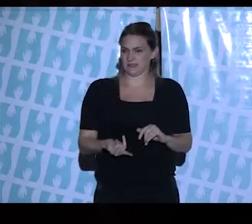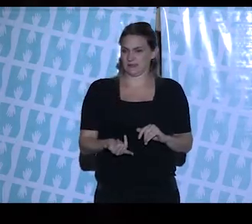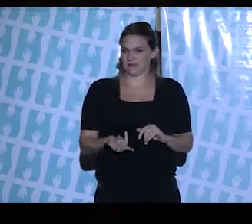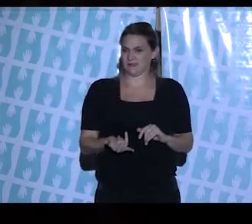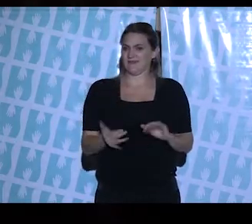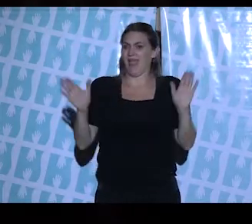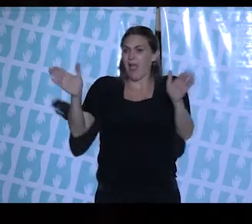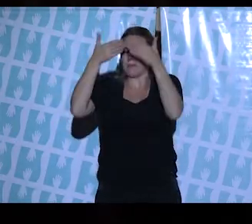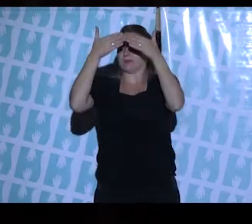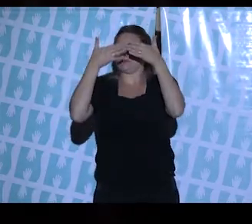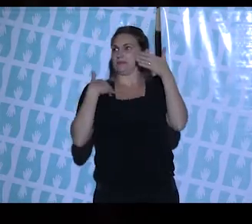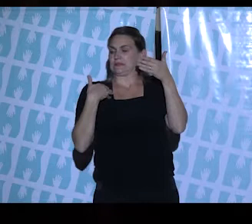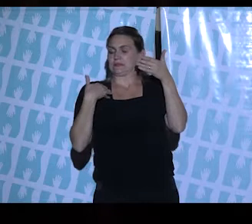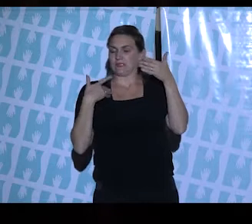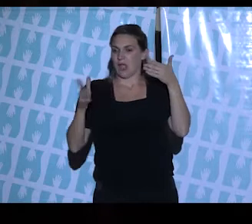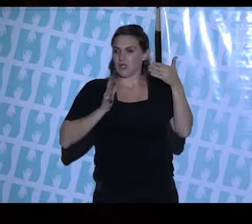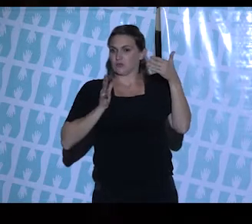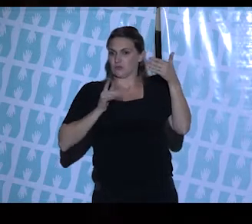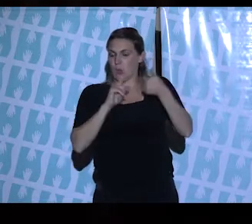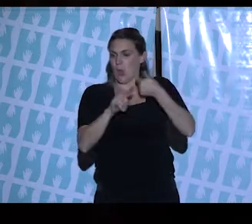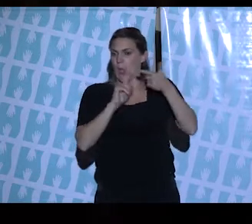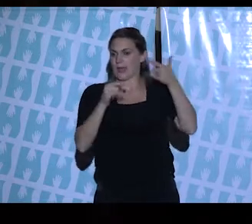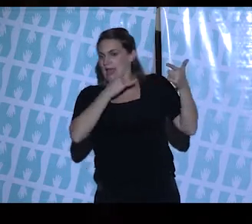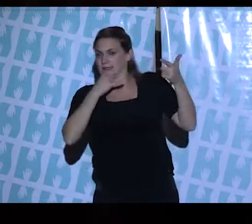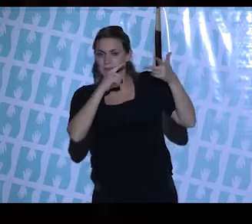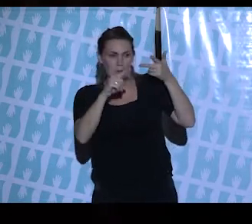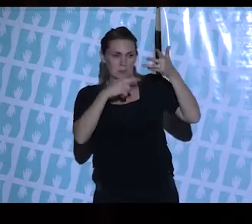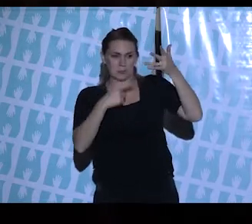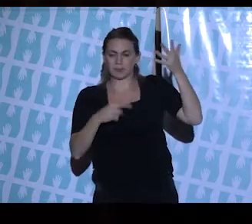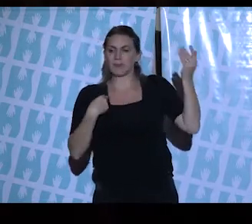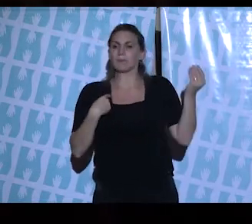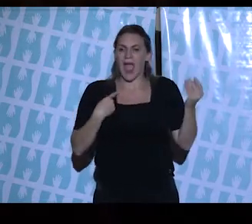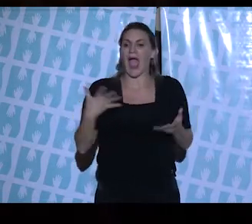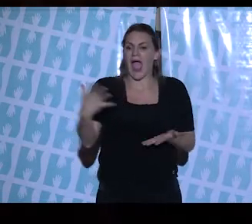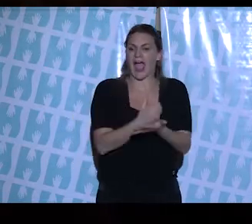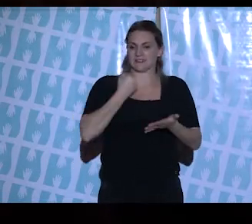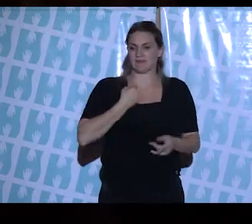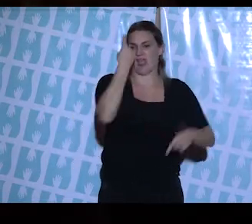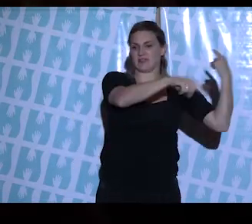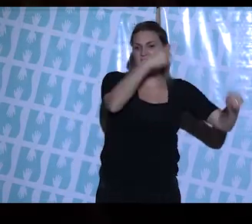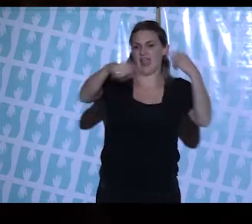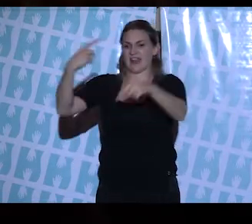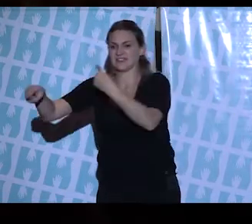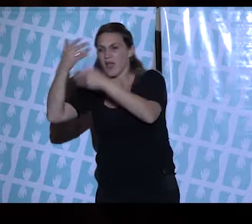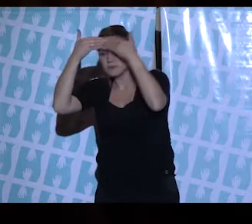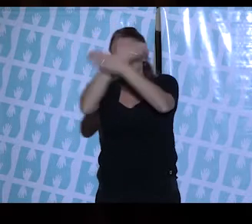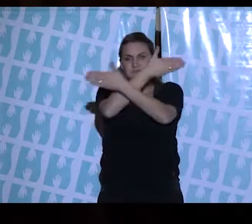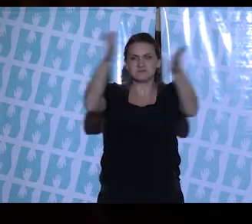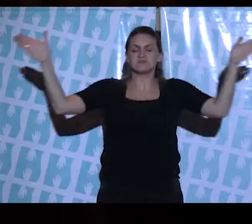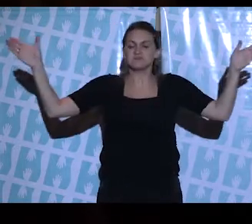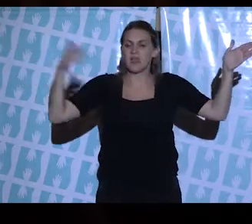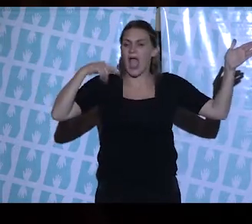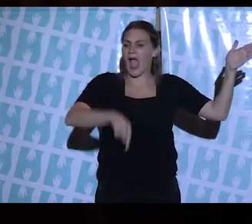suficiente para aceptar las diferencias y las diversidades en todo su amplio espectro. Estamos